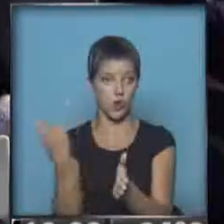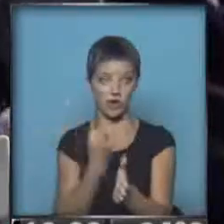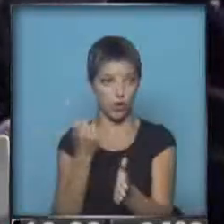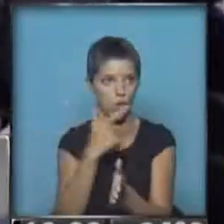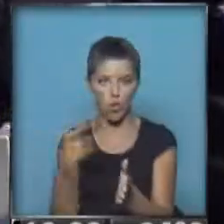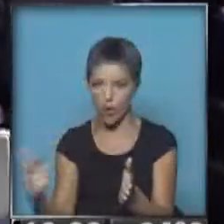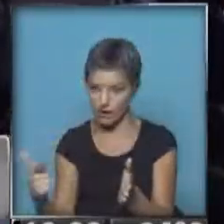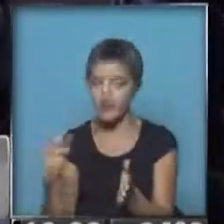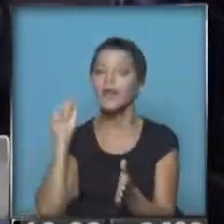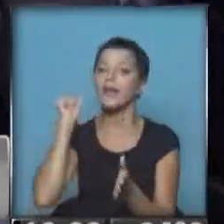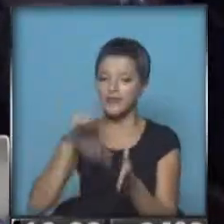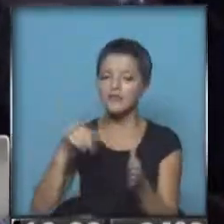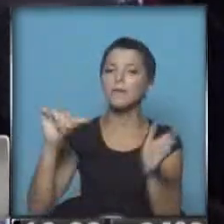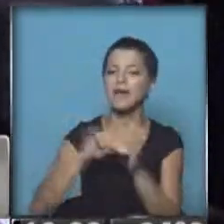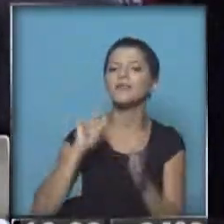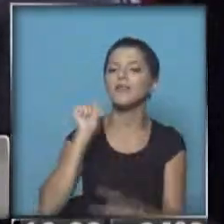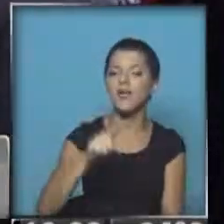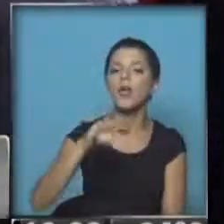millones de argentinos,